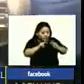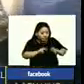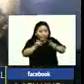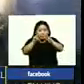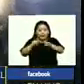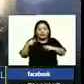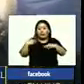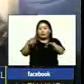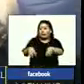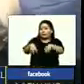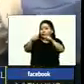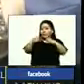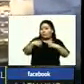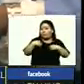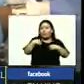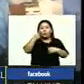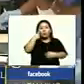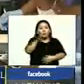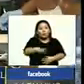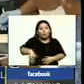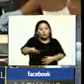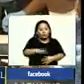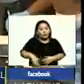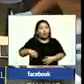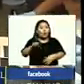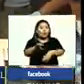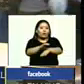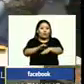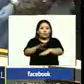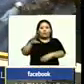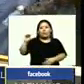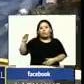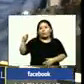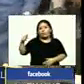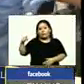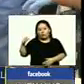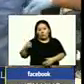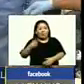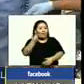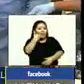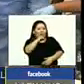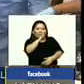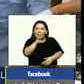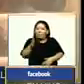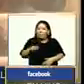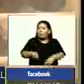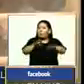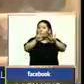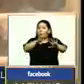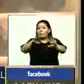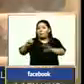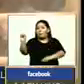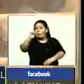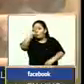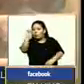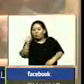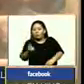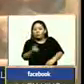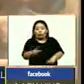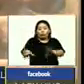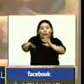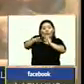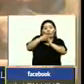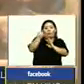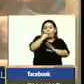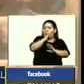están salvando vidas en la República Democrática del Congo. El ébola solía matar hasta el 90% de sus víctimas, pero